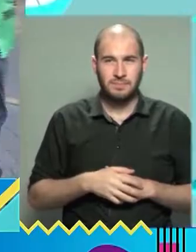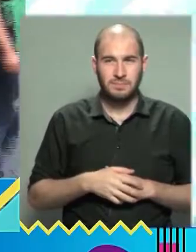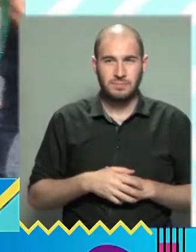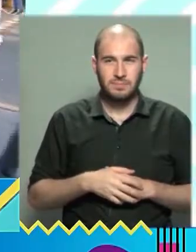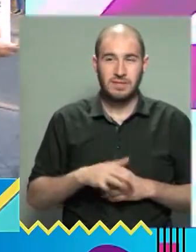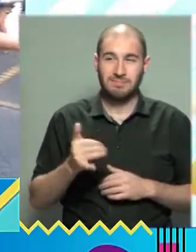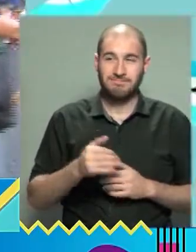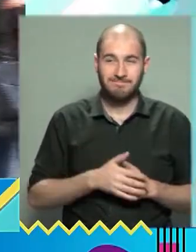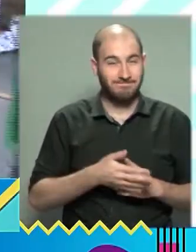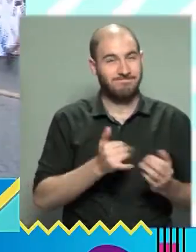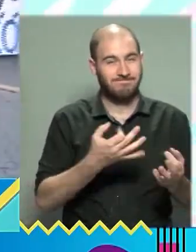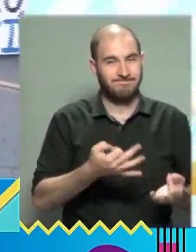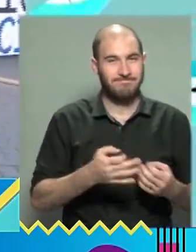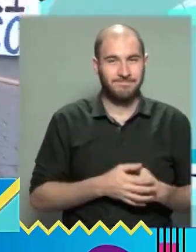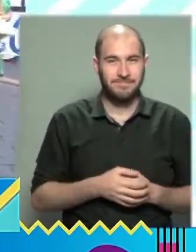Sí. Sí, no, está bien.